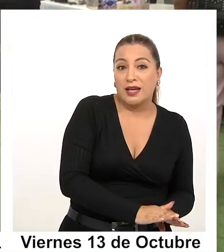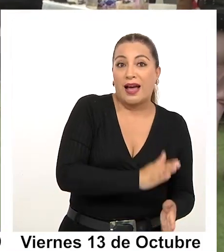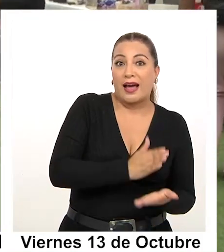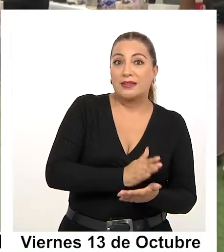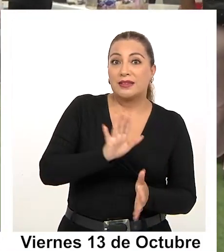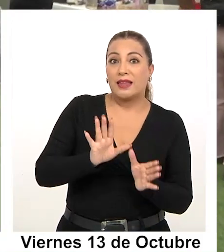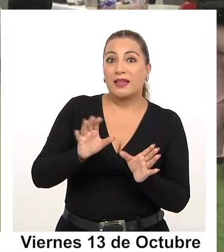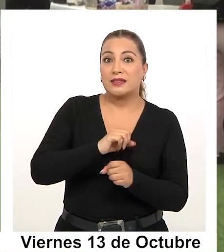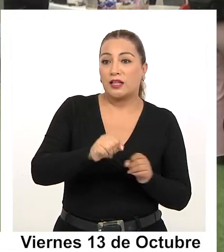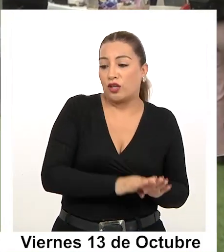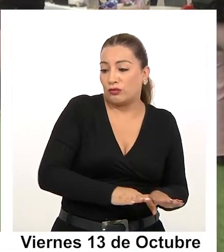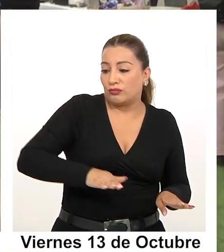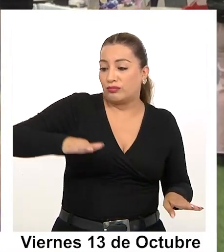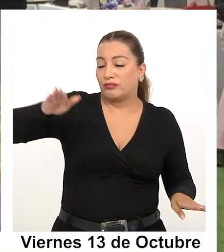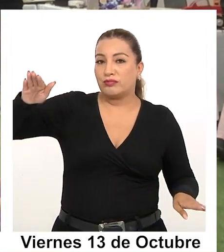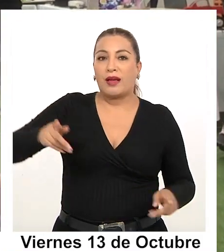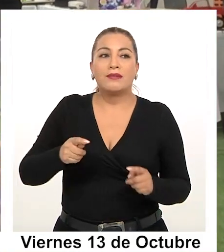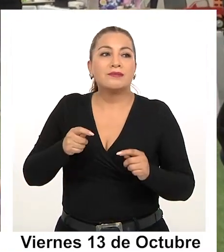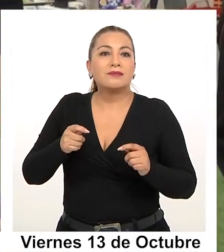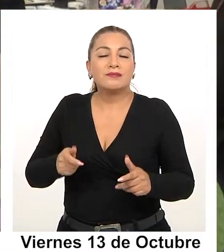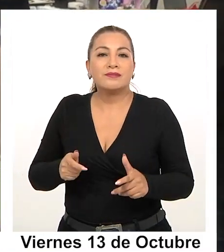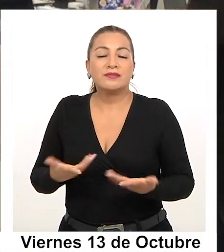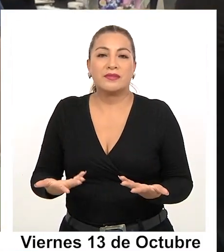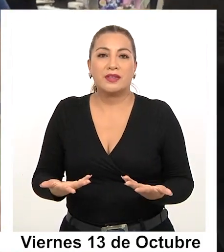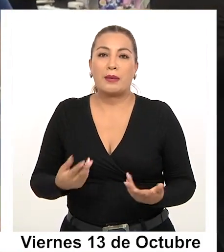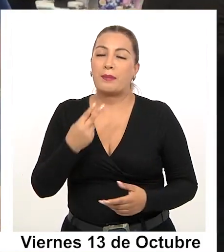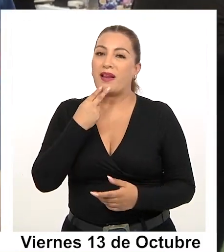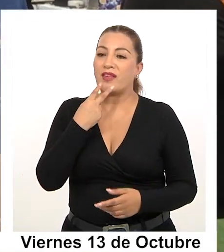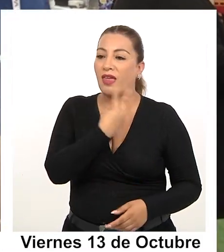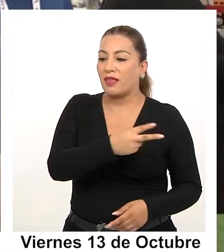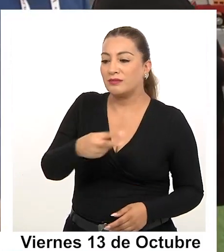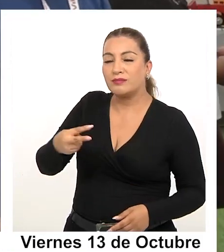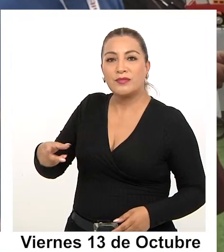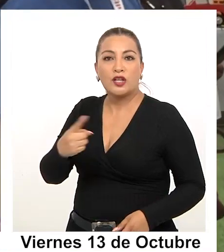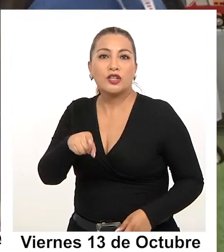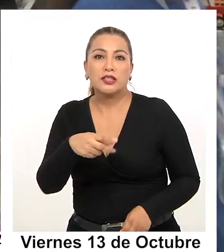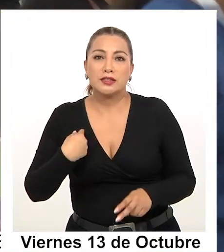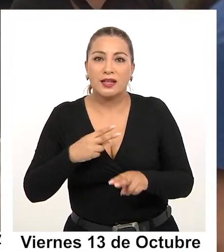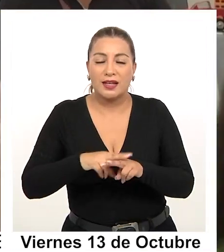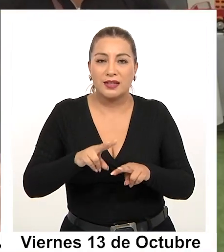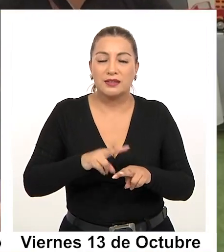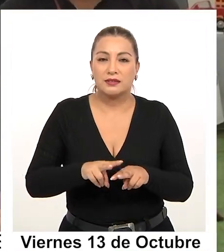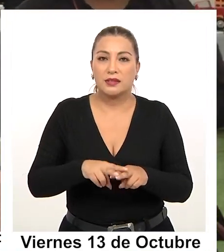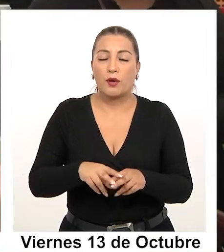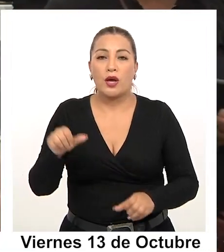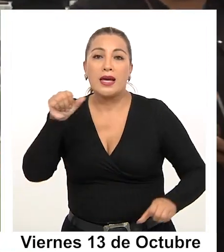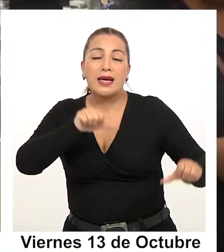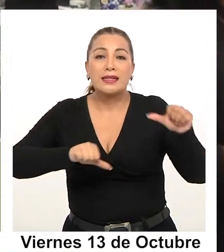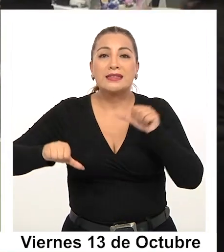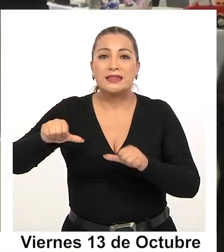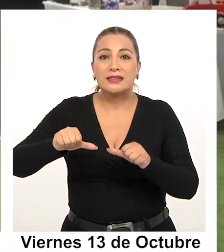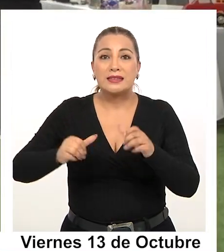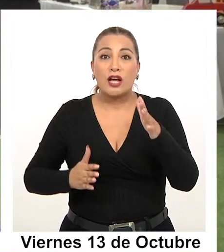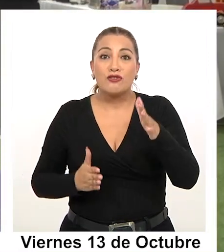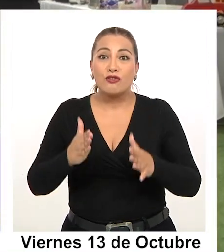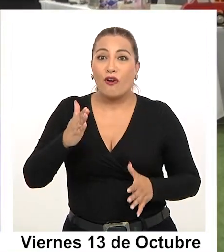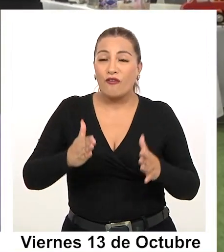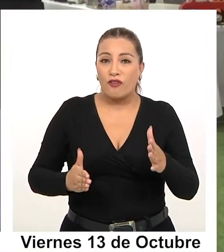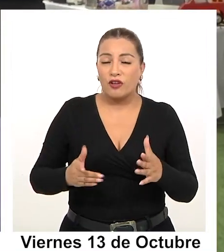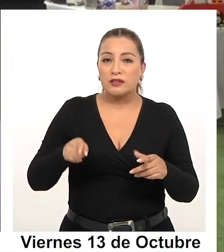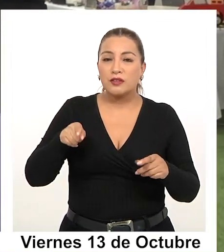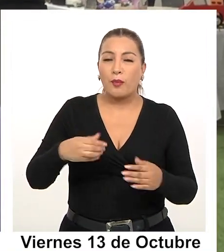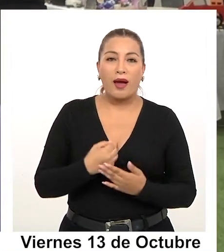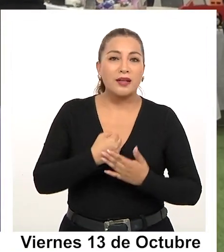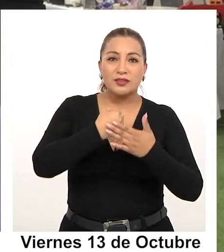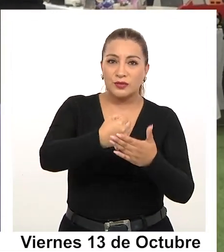el beneficio es desarrollar habilidades blandas para la vida. Nosotros utilizamos la ciencia y la robótica como un